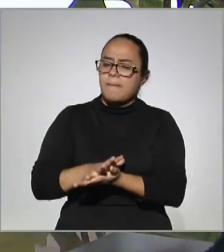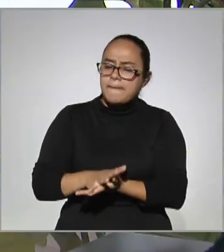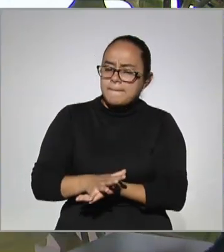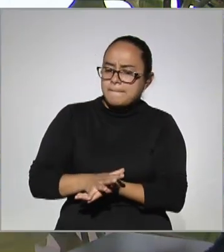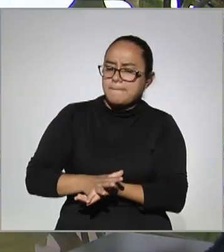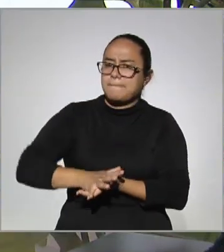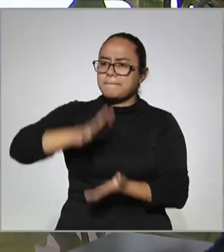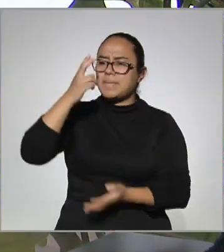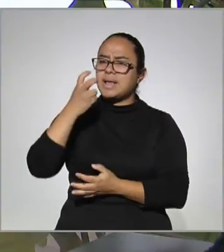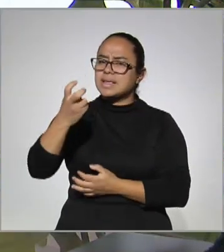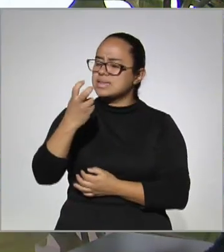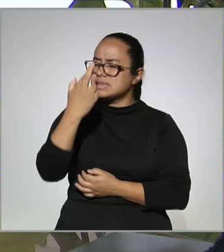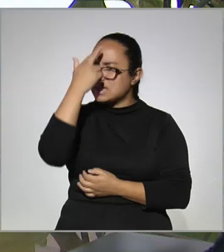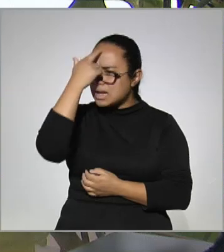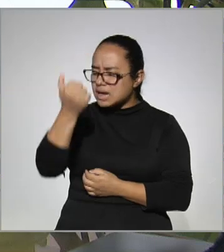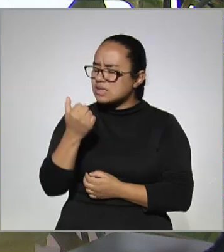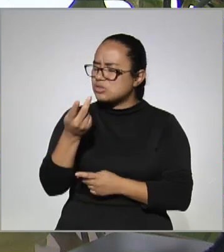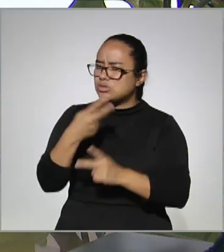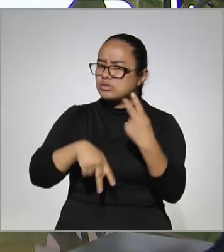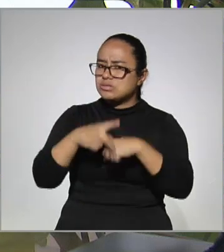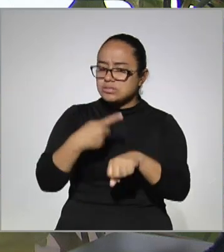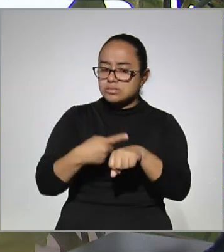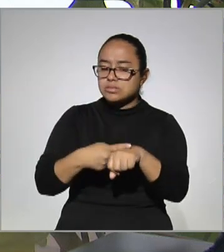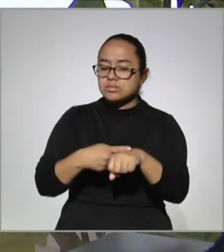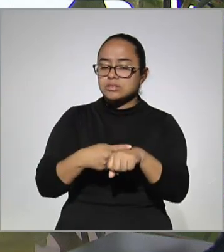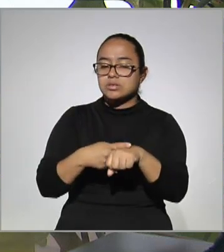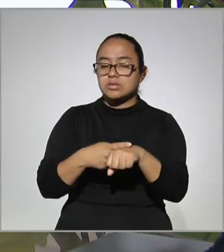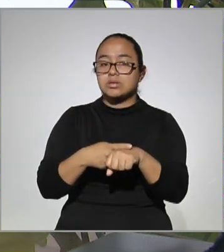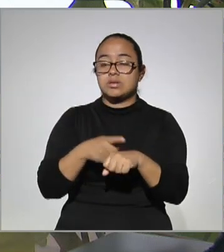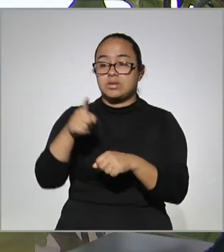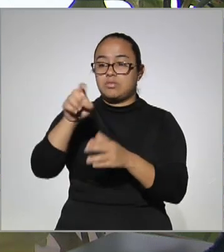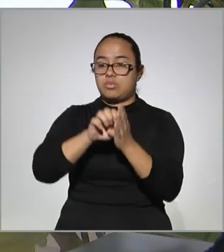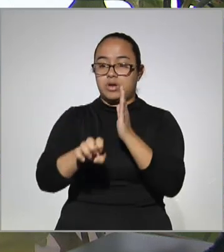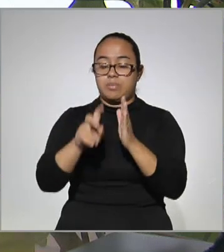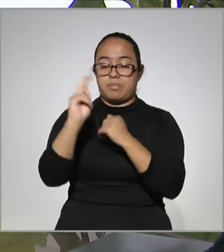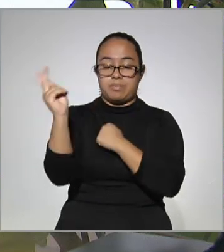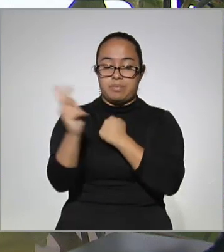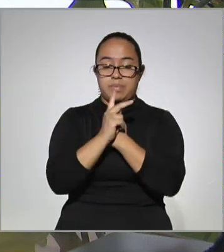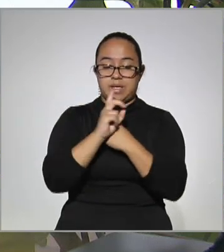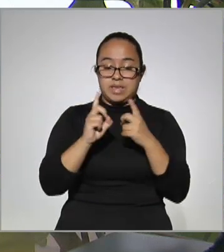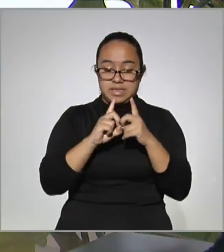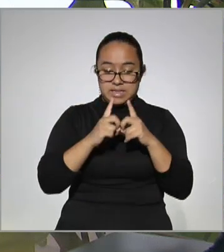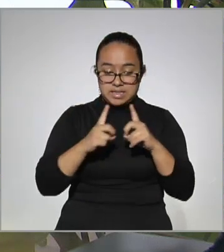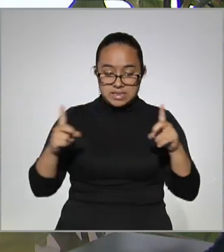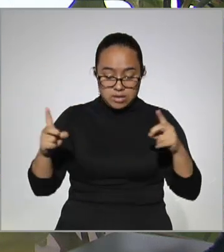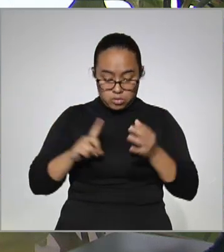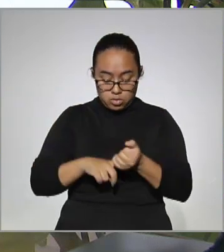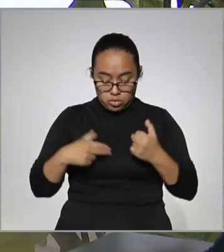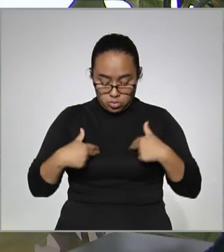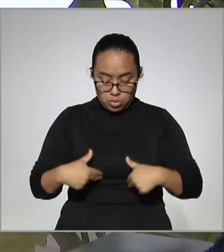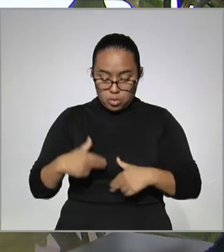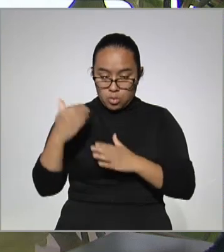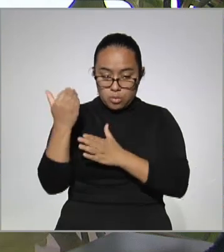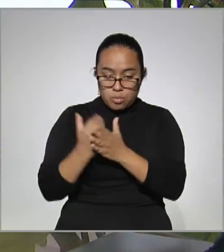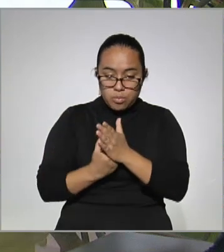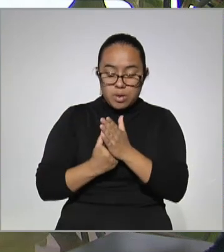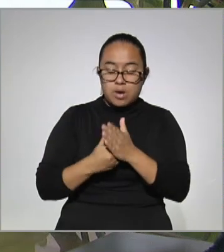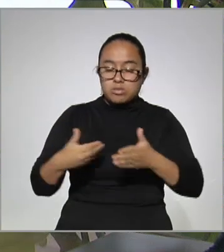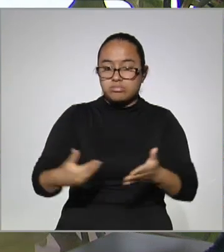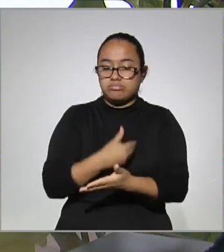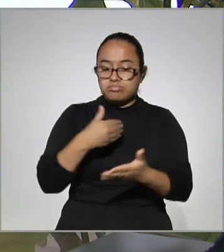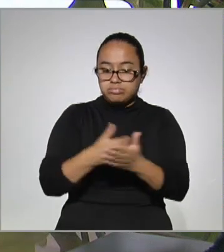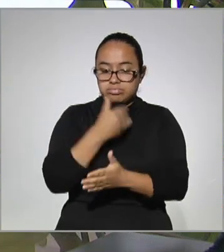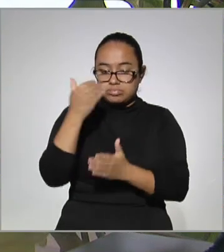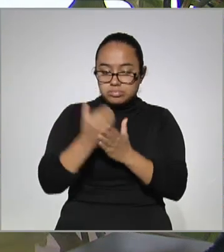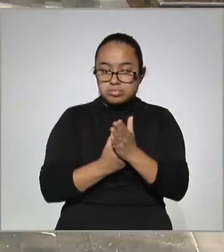de estos casos se presentan en países con un índice de desarrollo humano bajo o un índice de